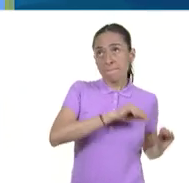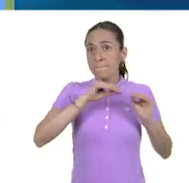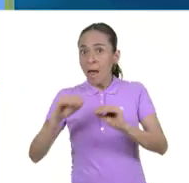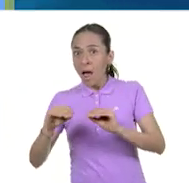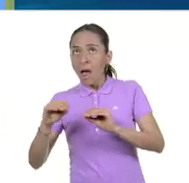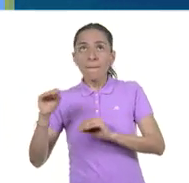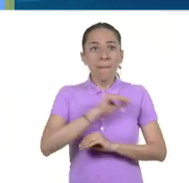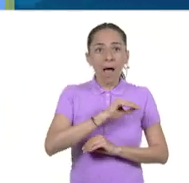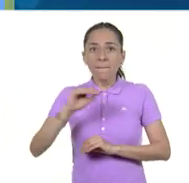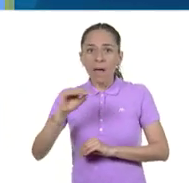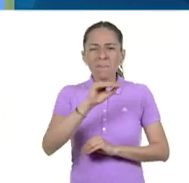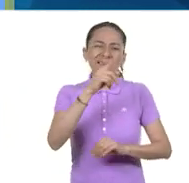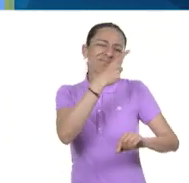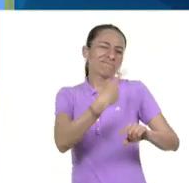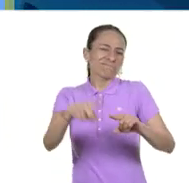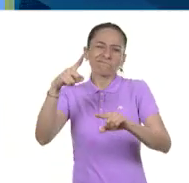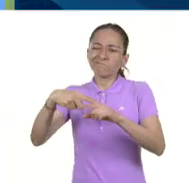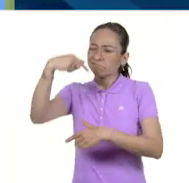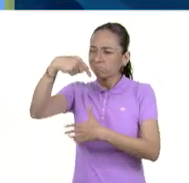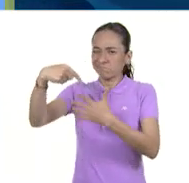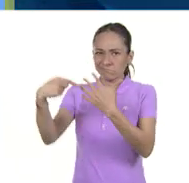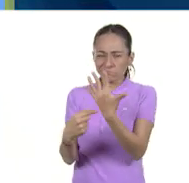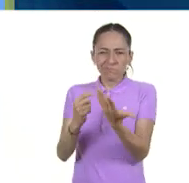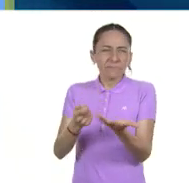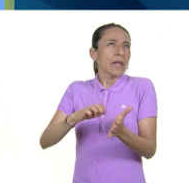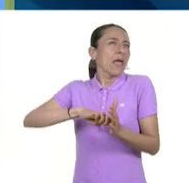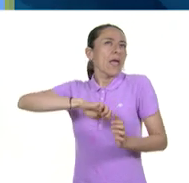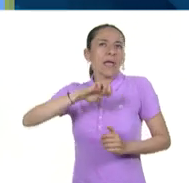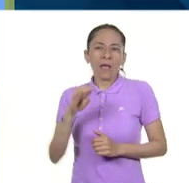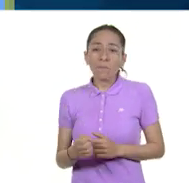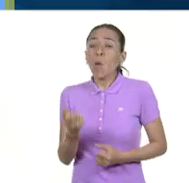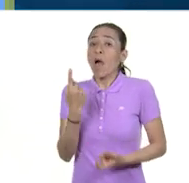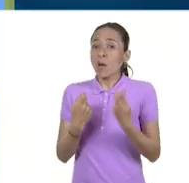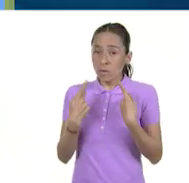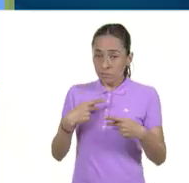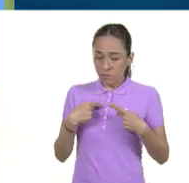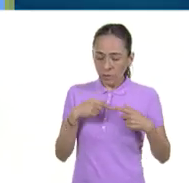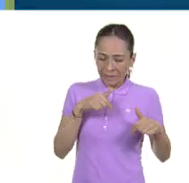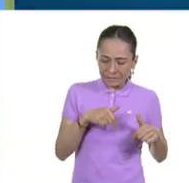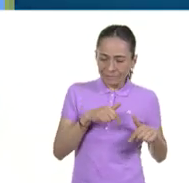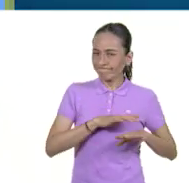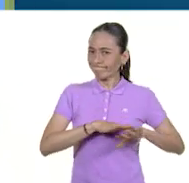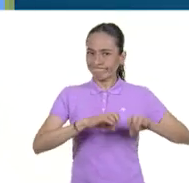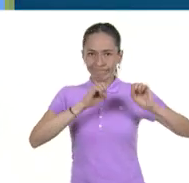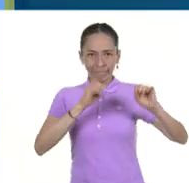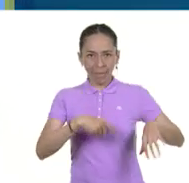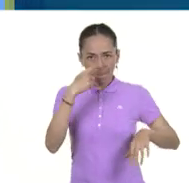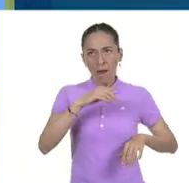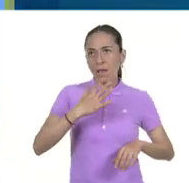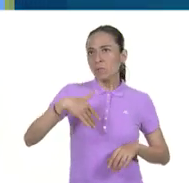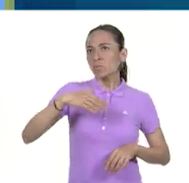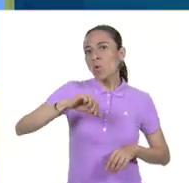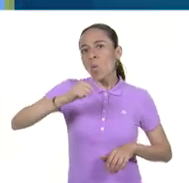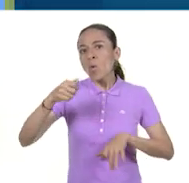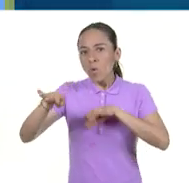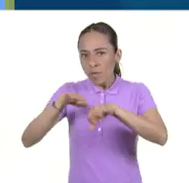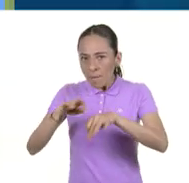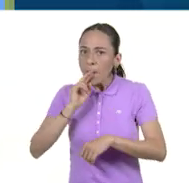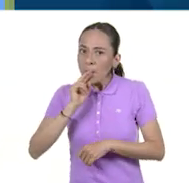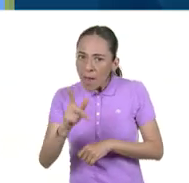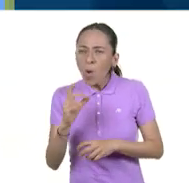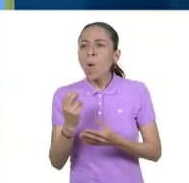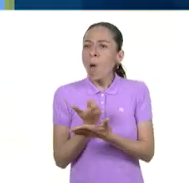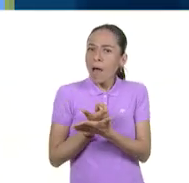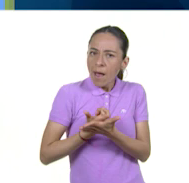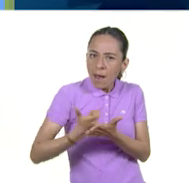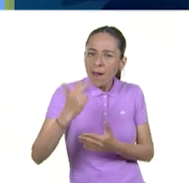Por ejemplo, muchas personas lo hacen para conseguir un mejor trabajo o un mejor salario. Otros